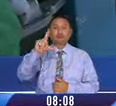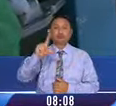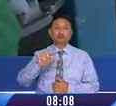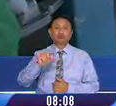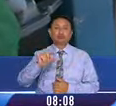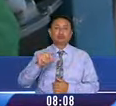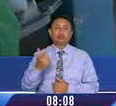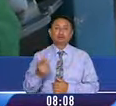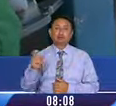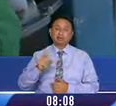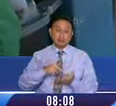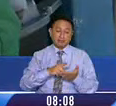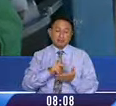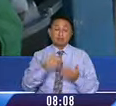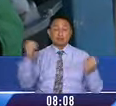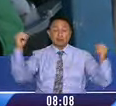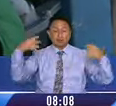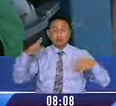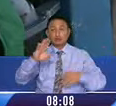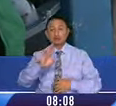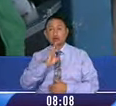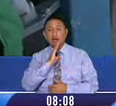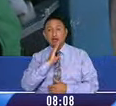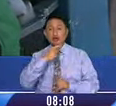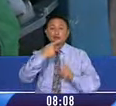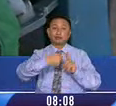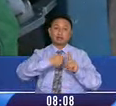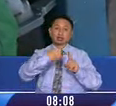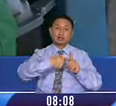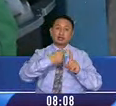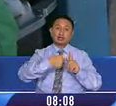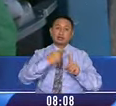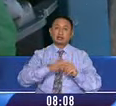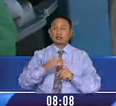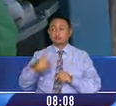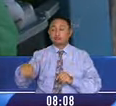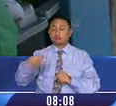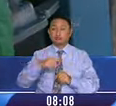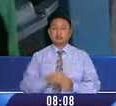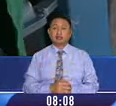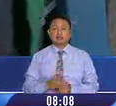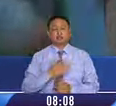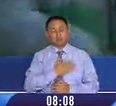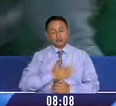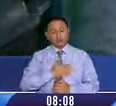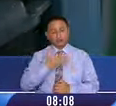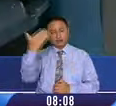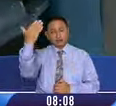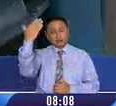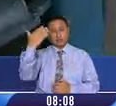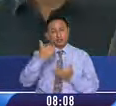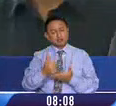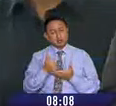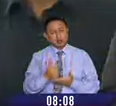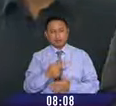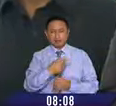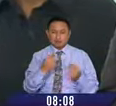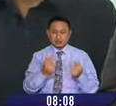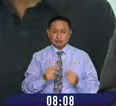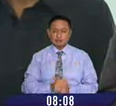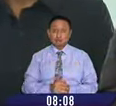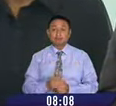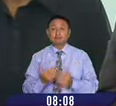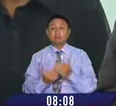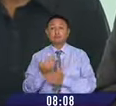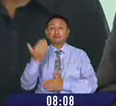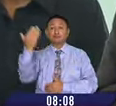piso, tenemos que pagar luz, agua, alquileres del un lado, del otro lado. Por favor, señor alcalde, ayúdenos. Al nuevo